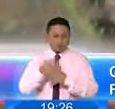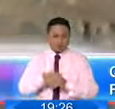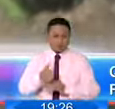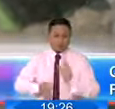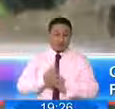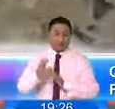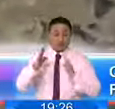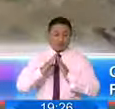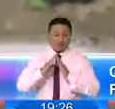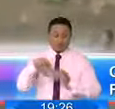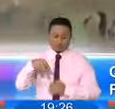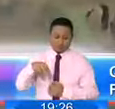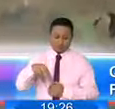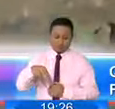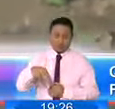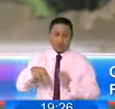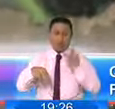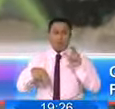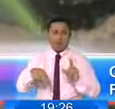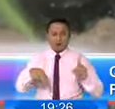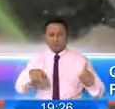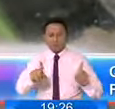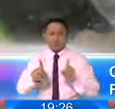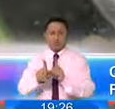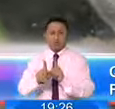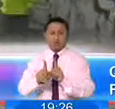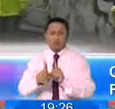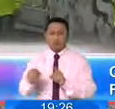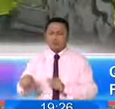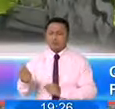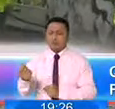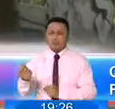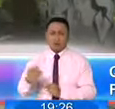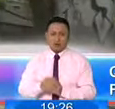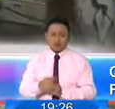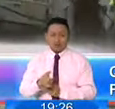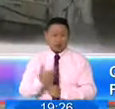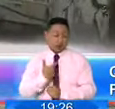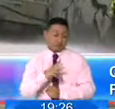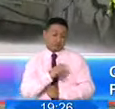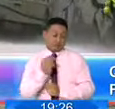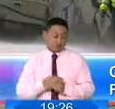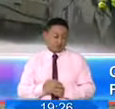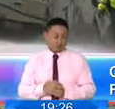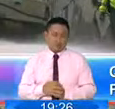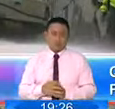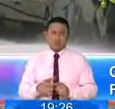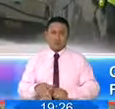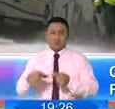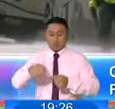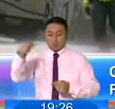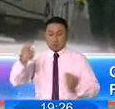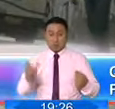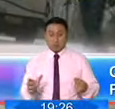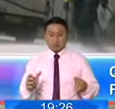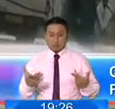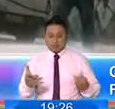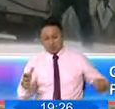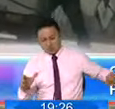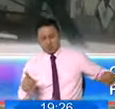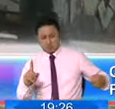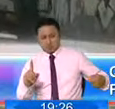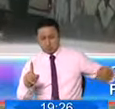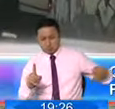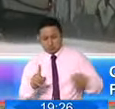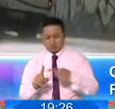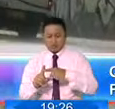su casa fue abordado por un sujeto que supuestamente le pidió dinero. Ante la negativa sacó a relucir un arma blanca. No dudó en atacar al hombre